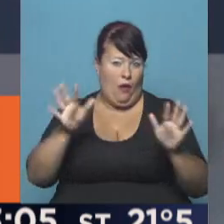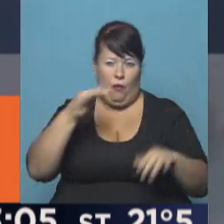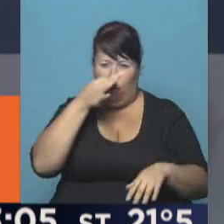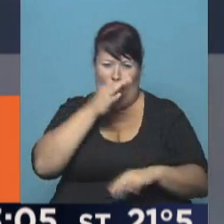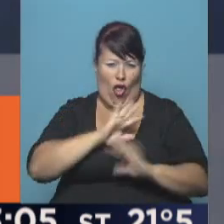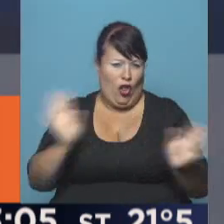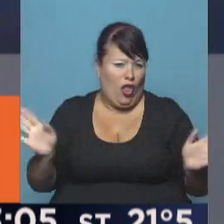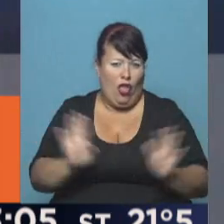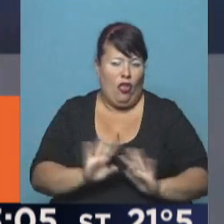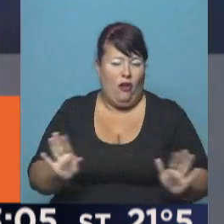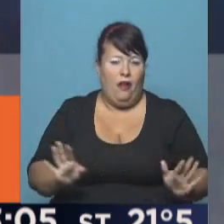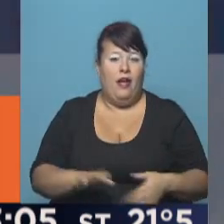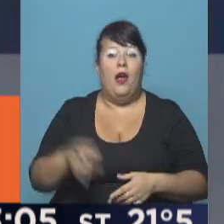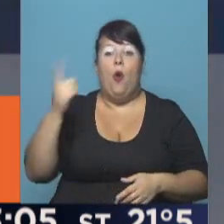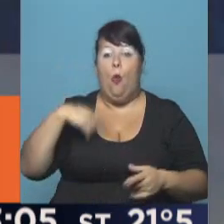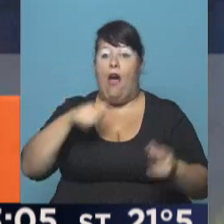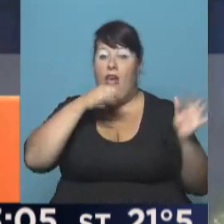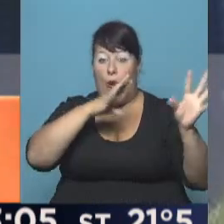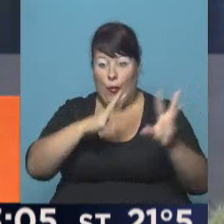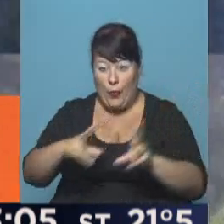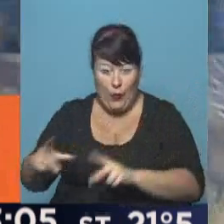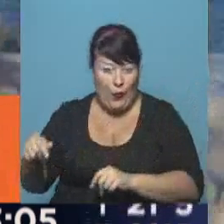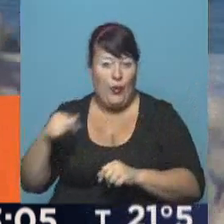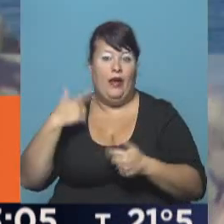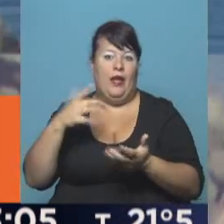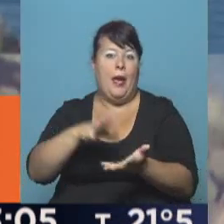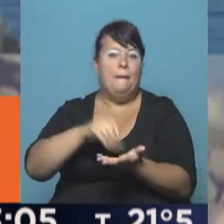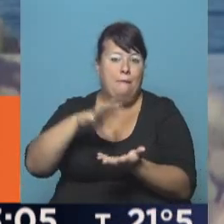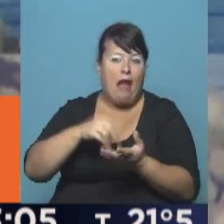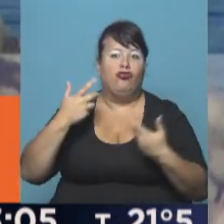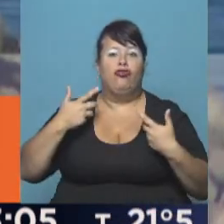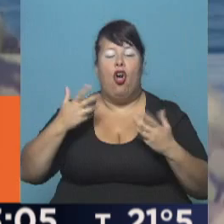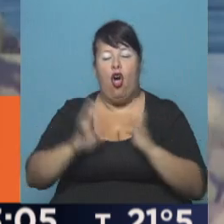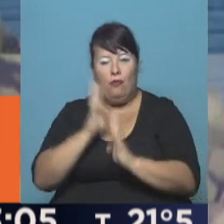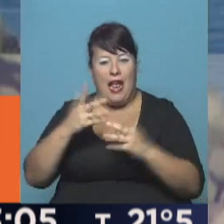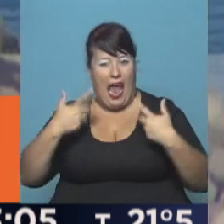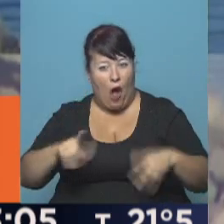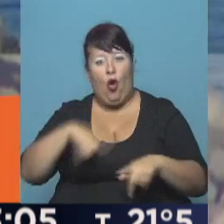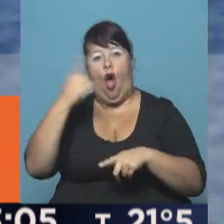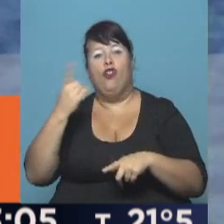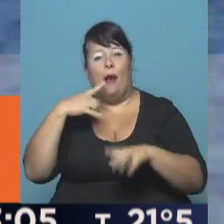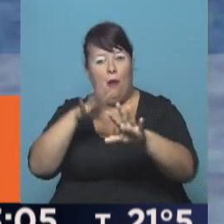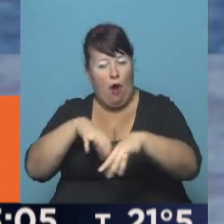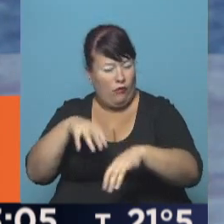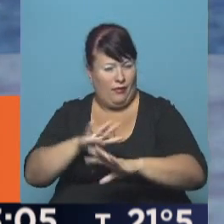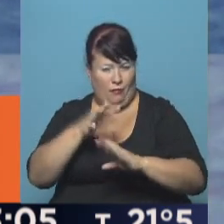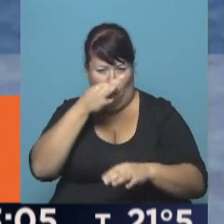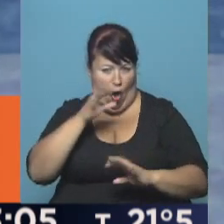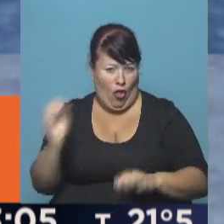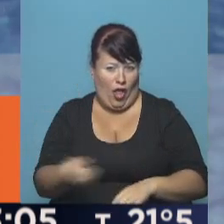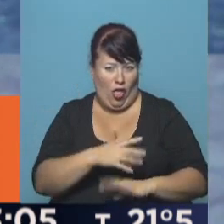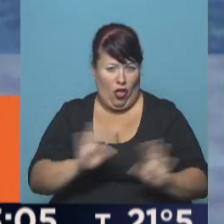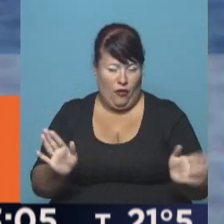pudrió todo. O sea, cuando se retire el agua, tanto el pasto natural como lo que se sembró, se pudre.